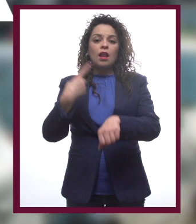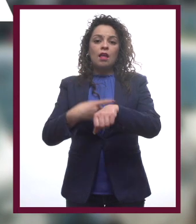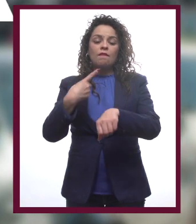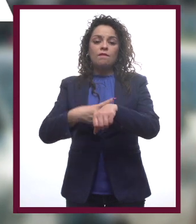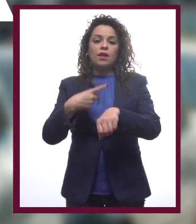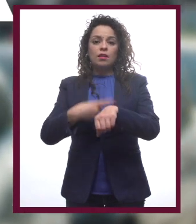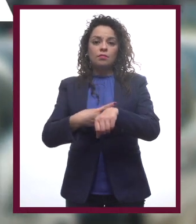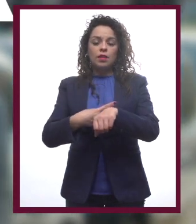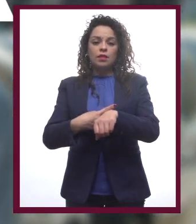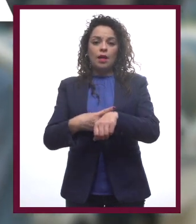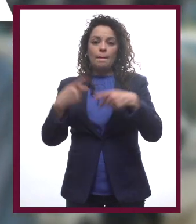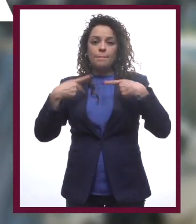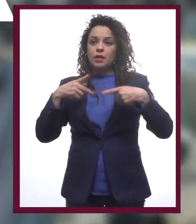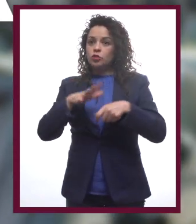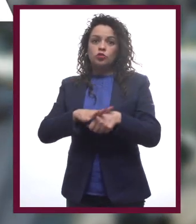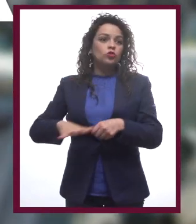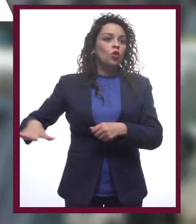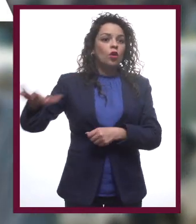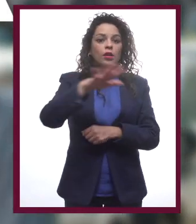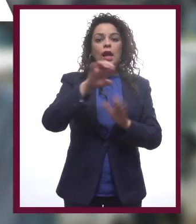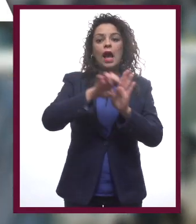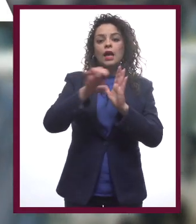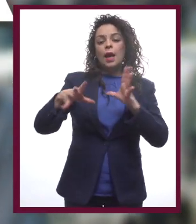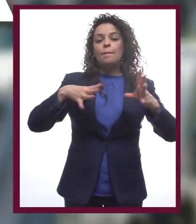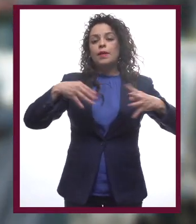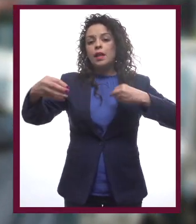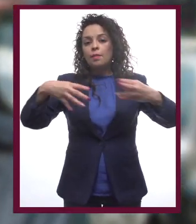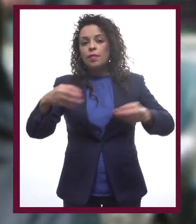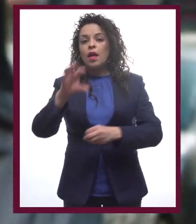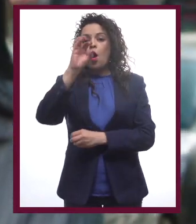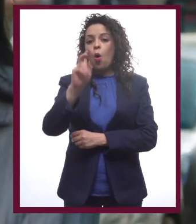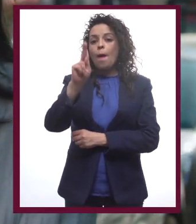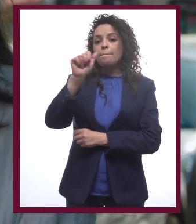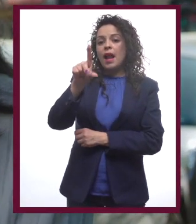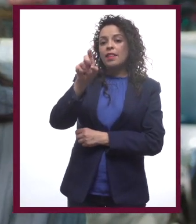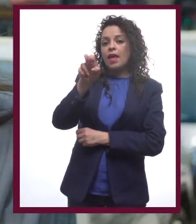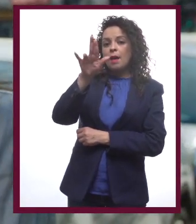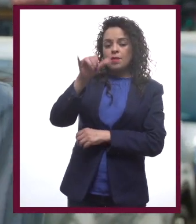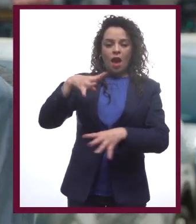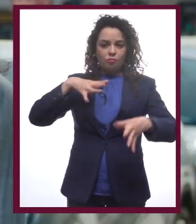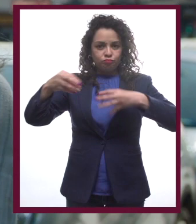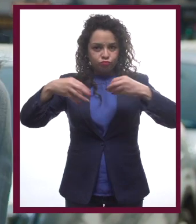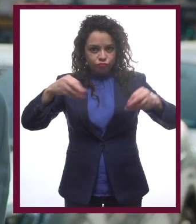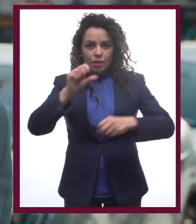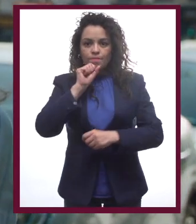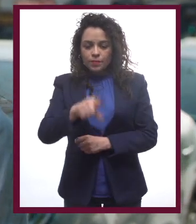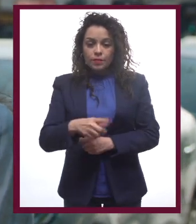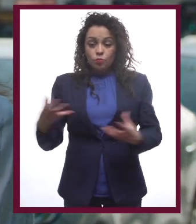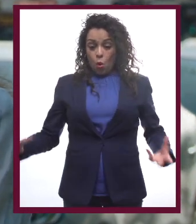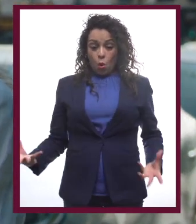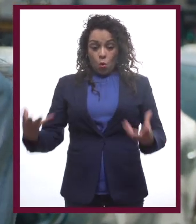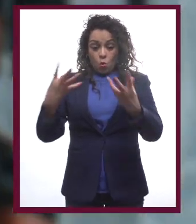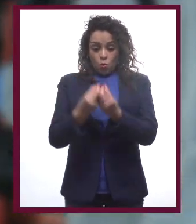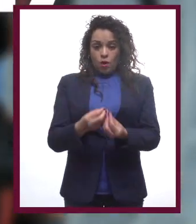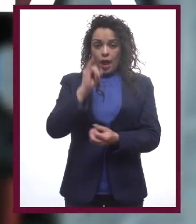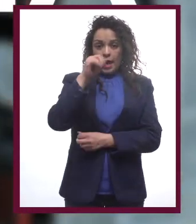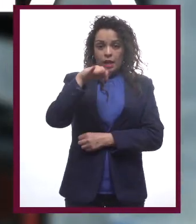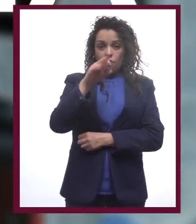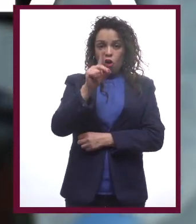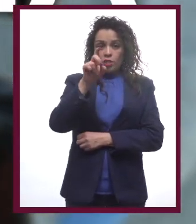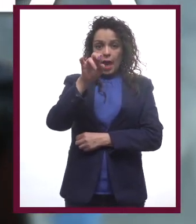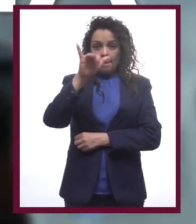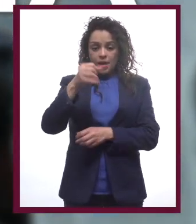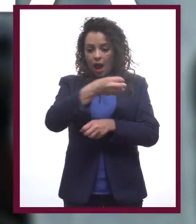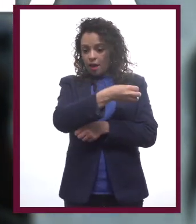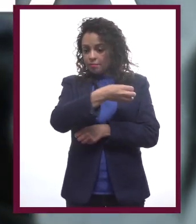sufijo que hace referencia a las enfermedades que se dan en una población, como epidemia o pandemia. Y juntas, la infodemia se